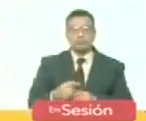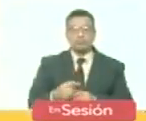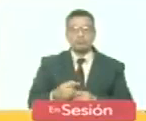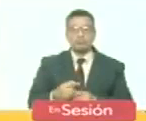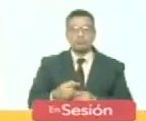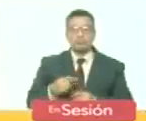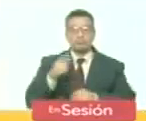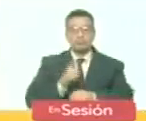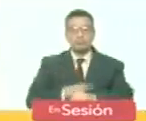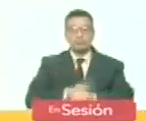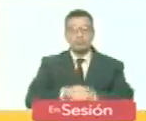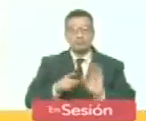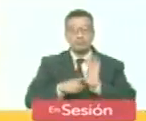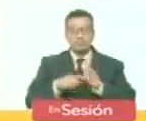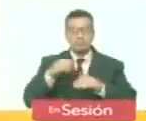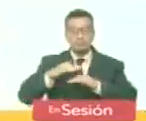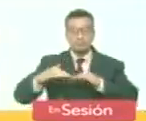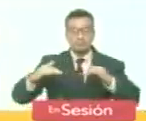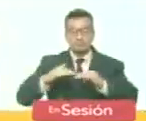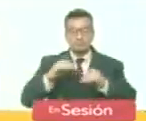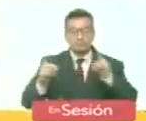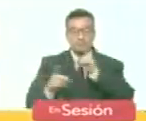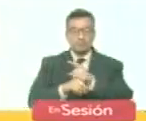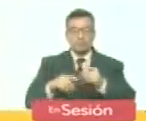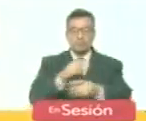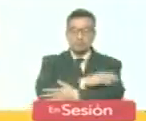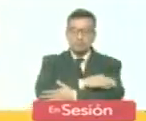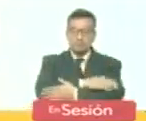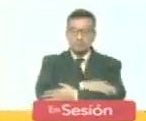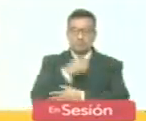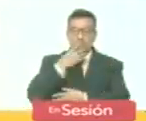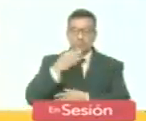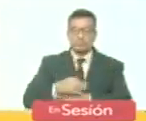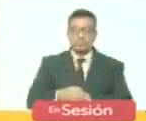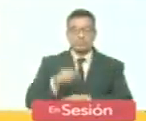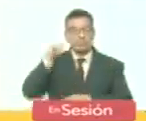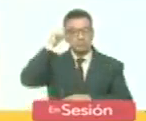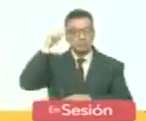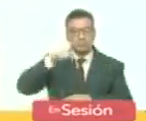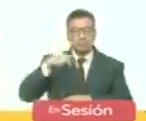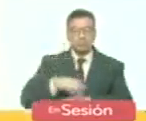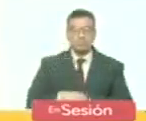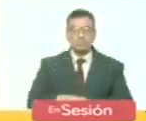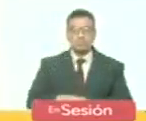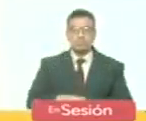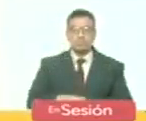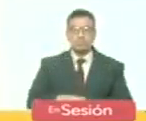ahorita visos de rectificación que felicitamos. Ahora,